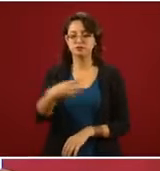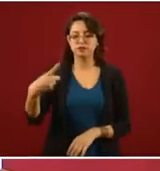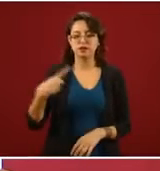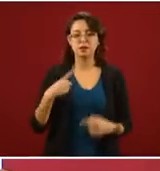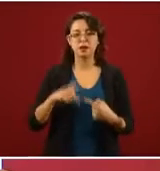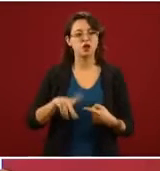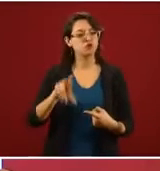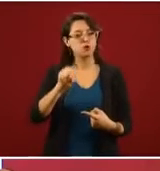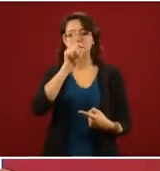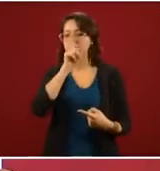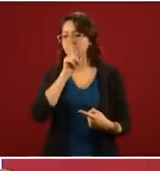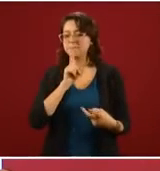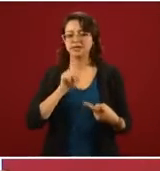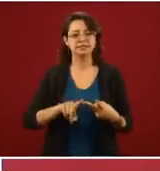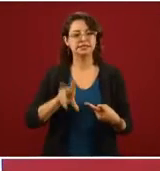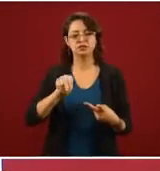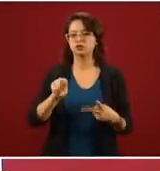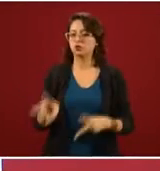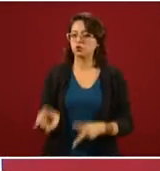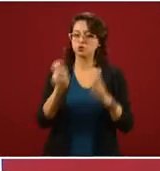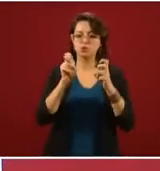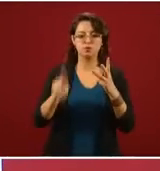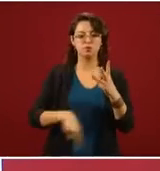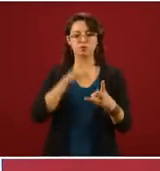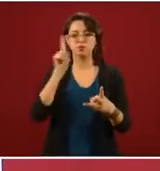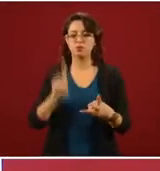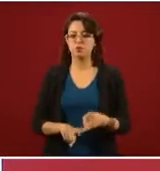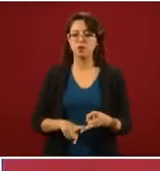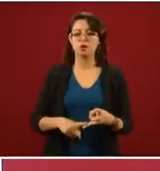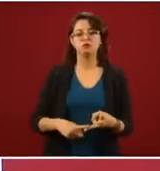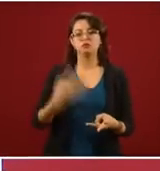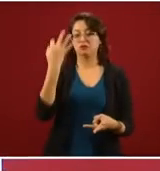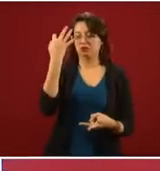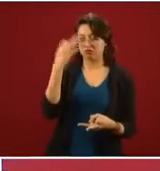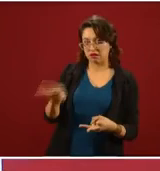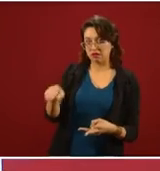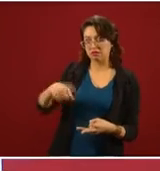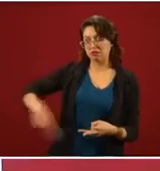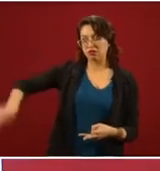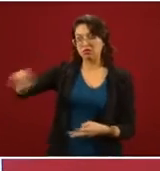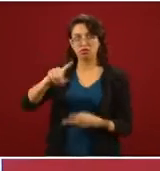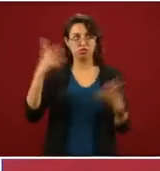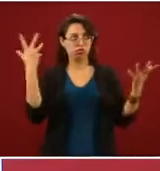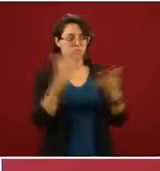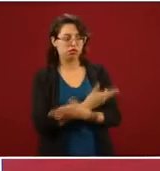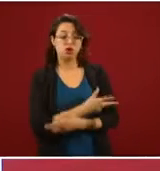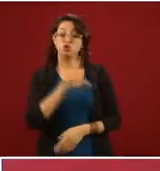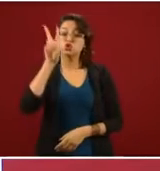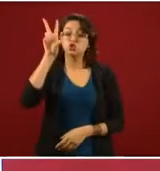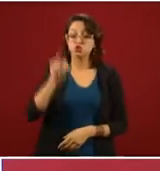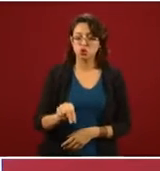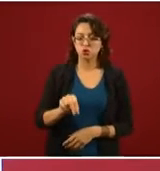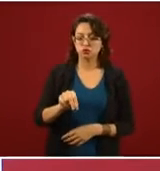mentir, no robar y no traicionar la confianza de los mexicanos. En consecuencia,